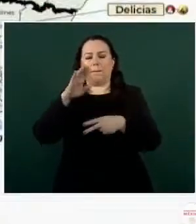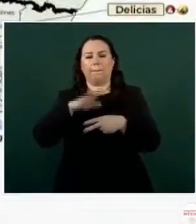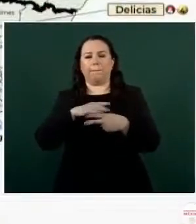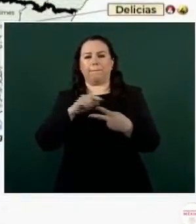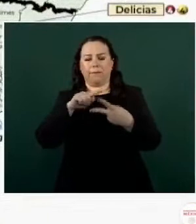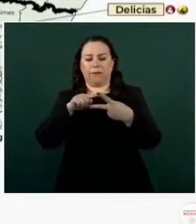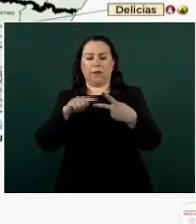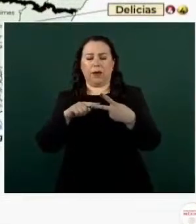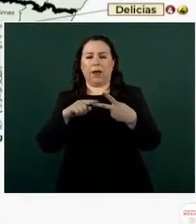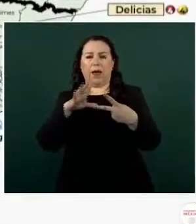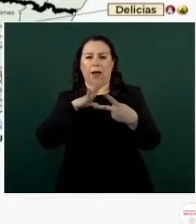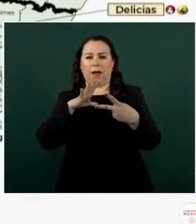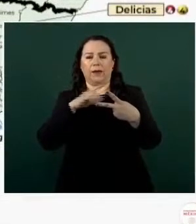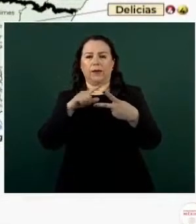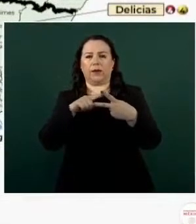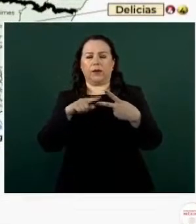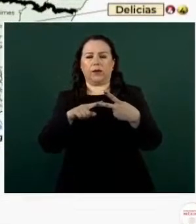está